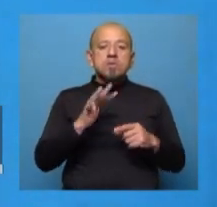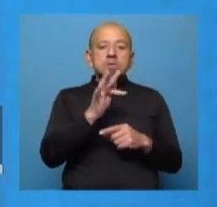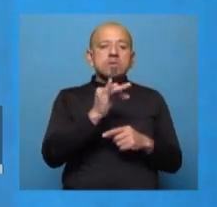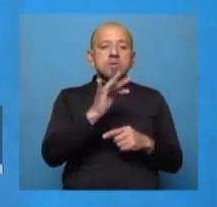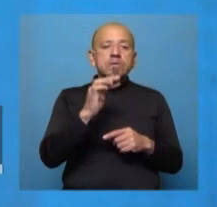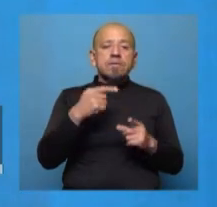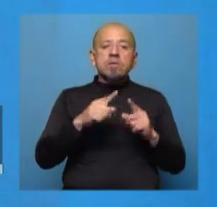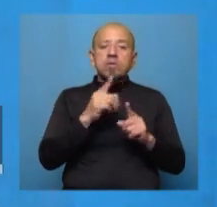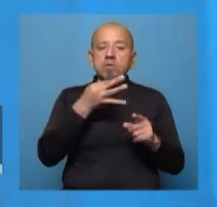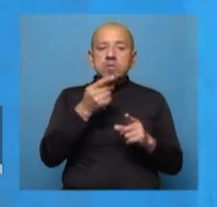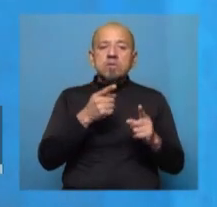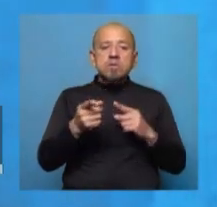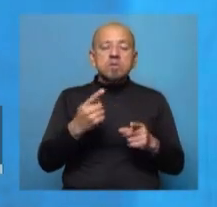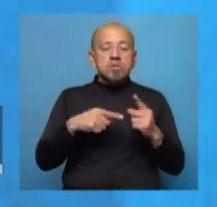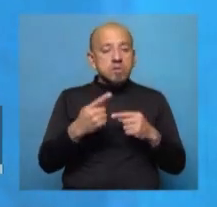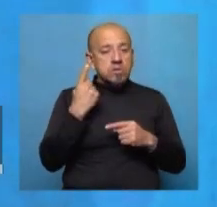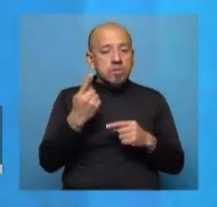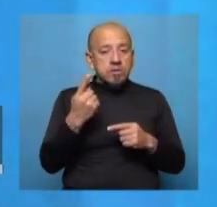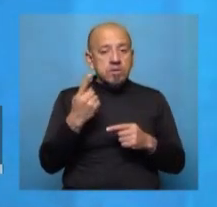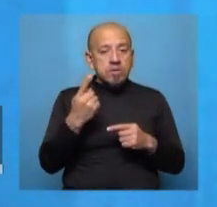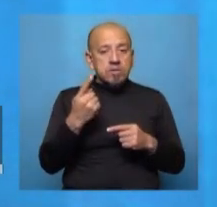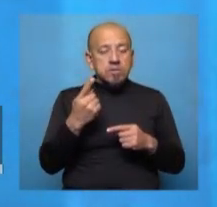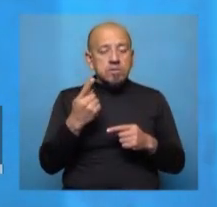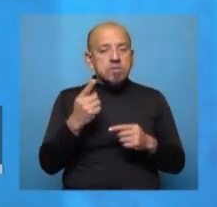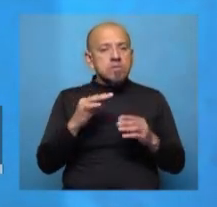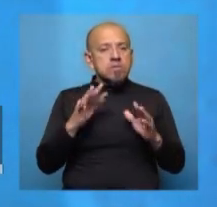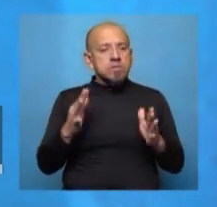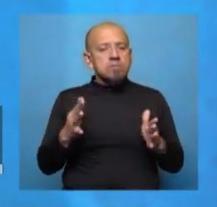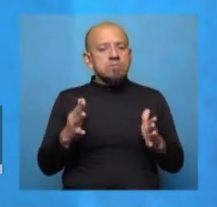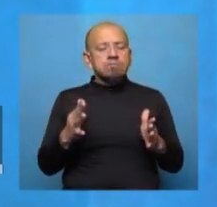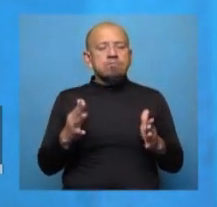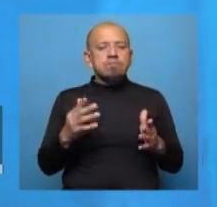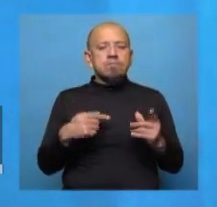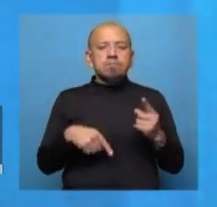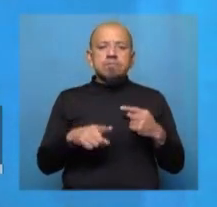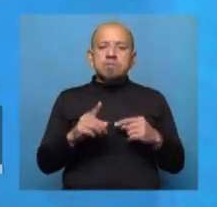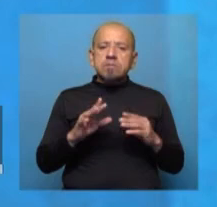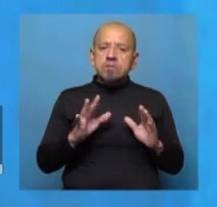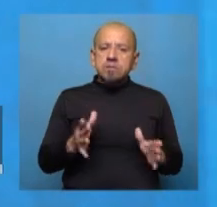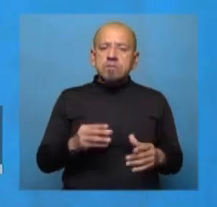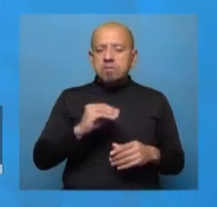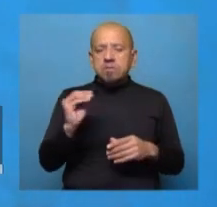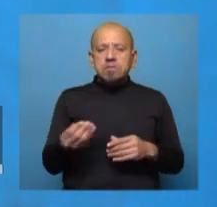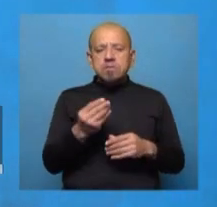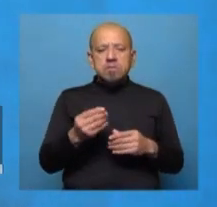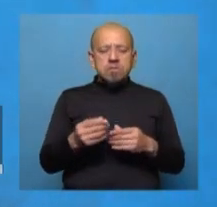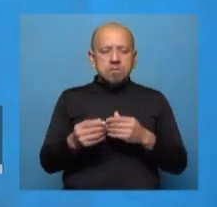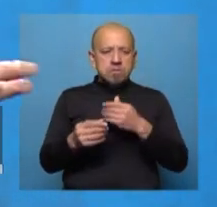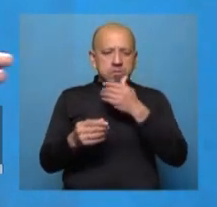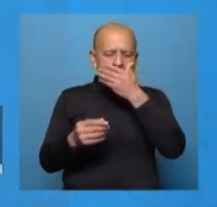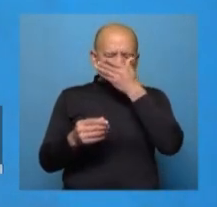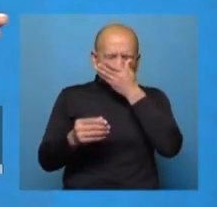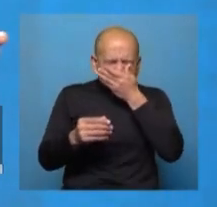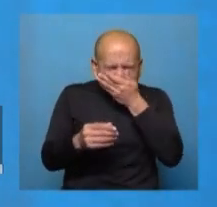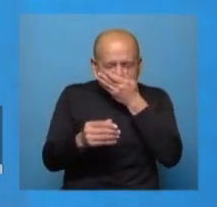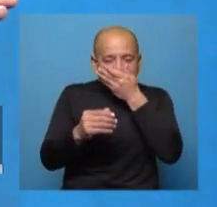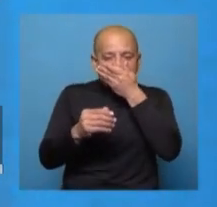confirma entonces la primera lectura es una lectura bueno de derrota y las derrotas no